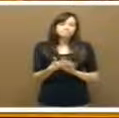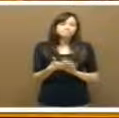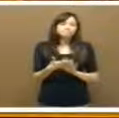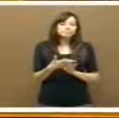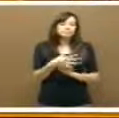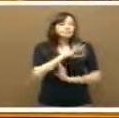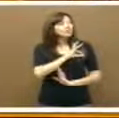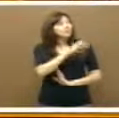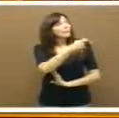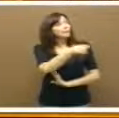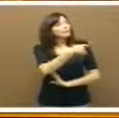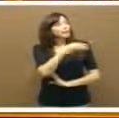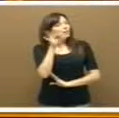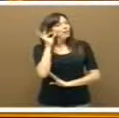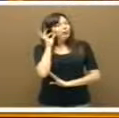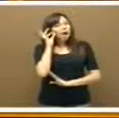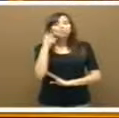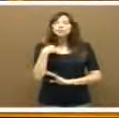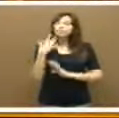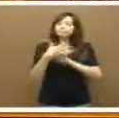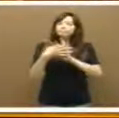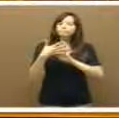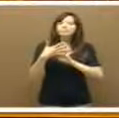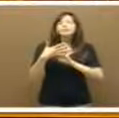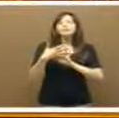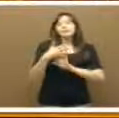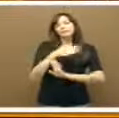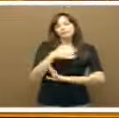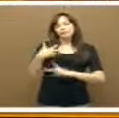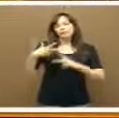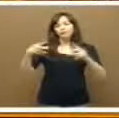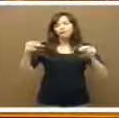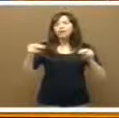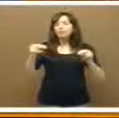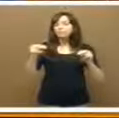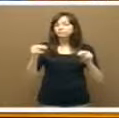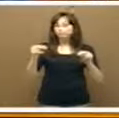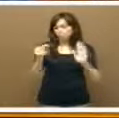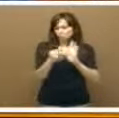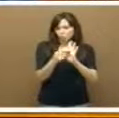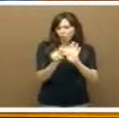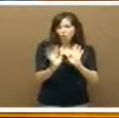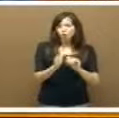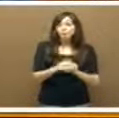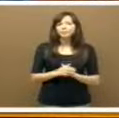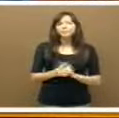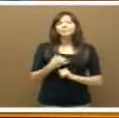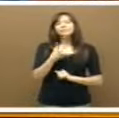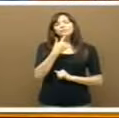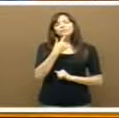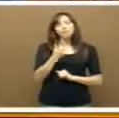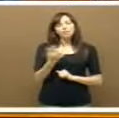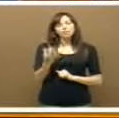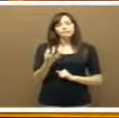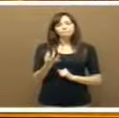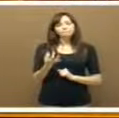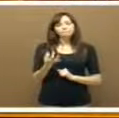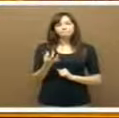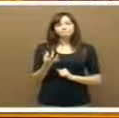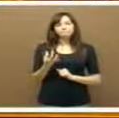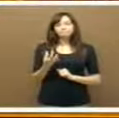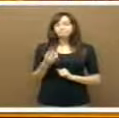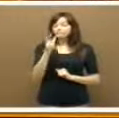señora presidenta, quiero terminar en un momento diciendo que los